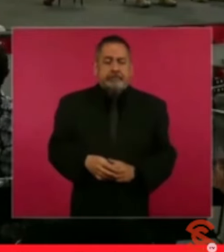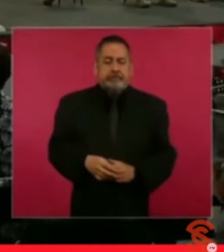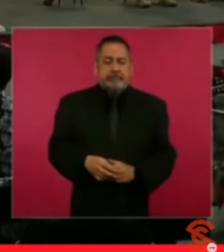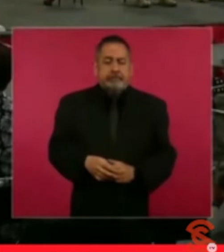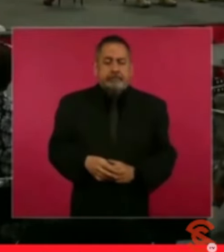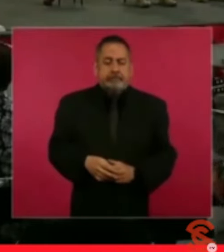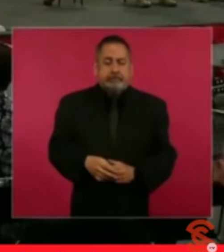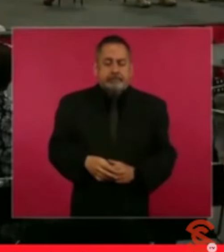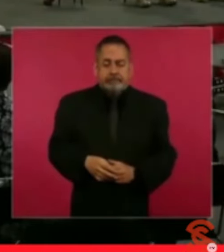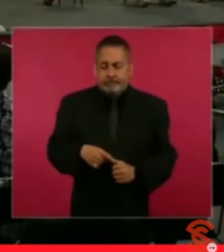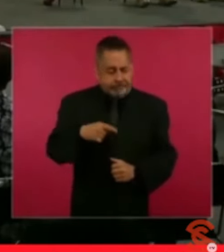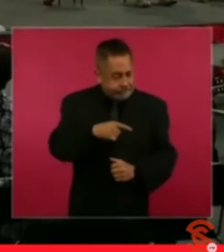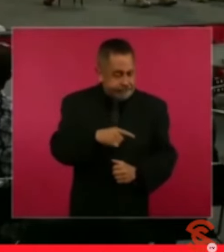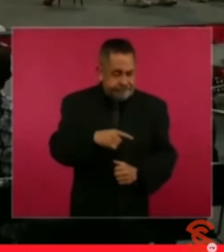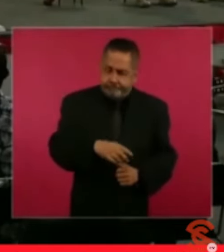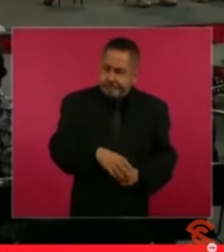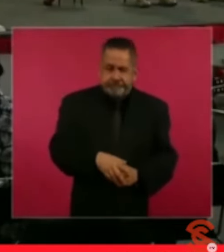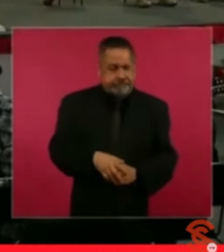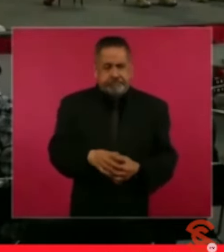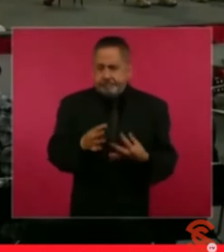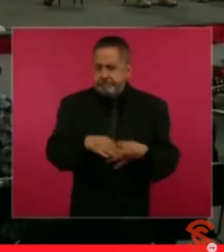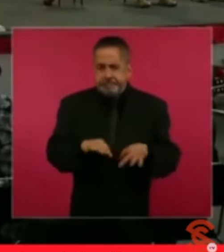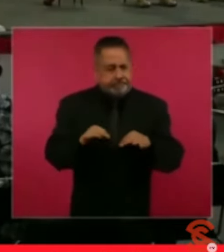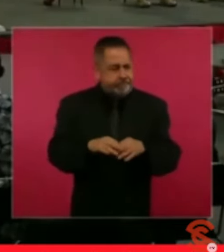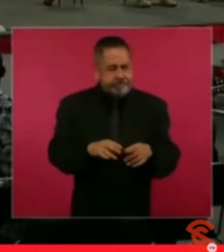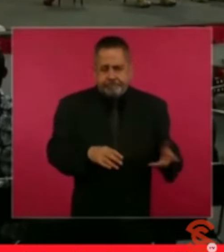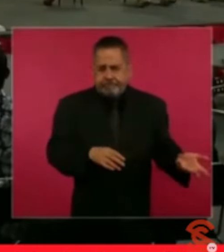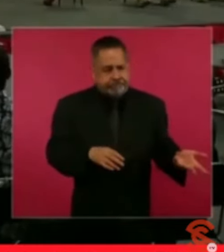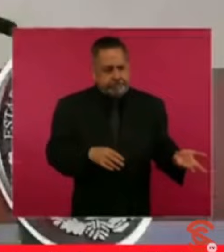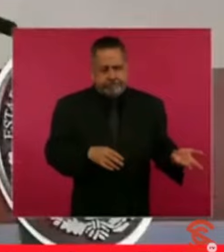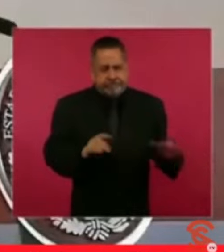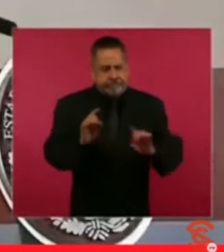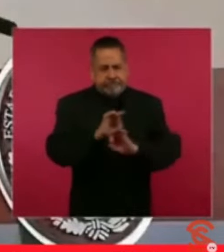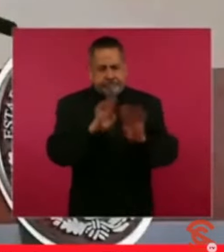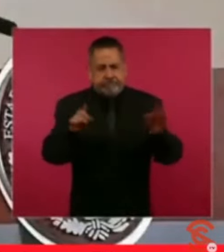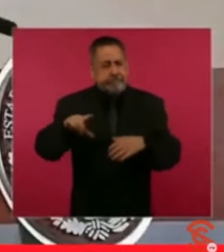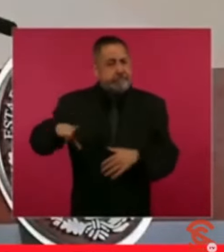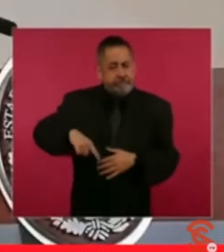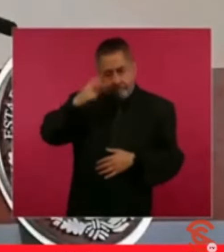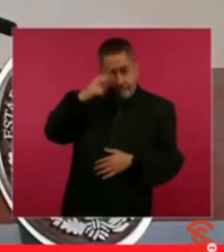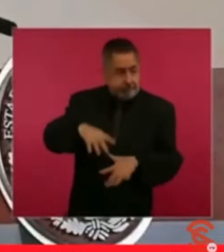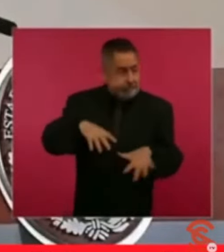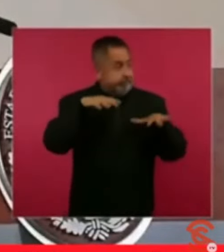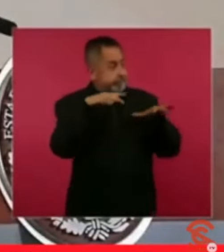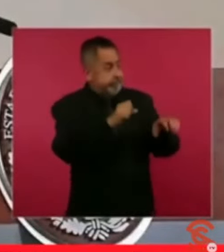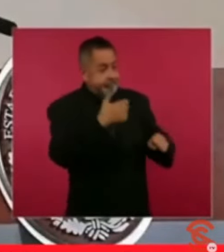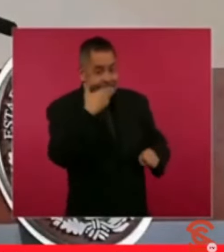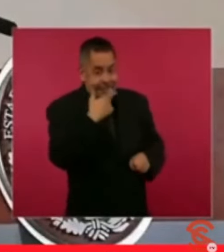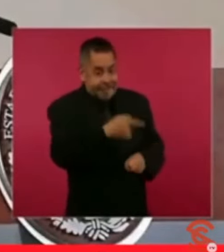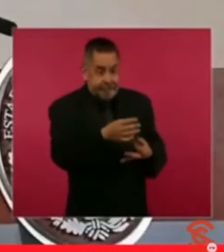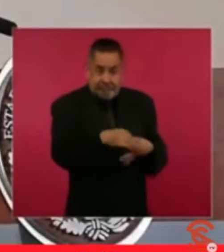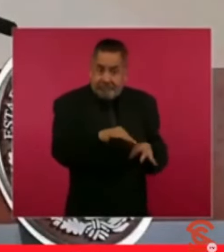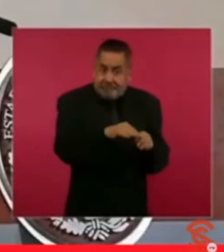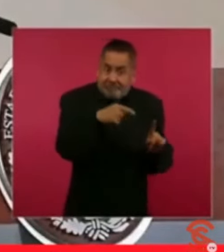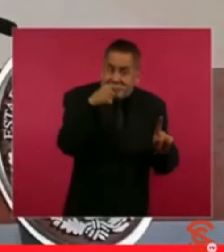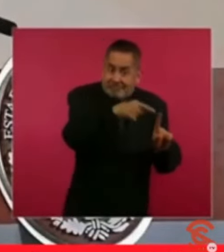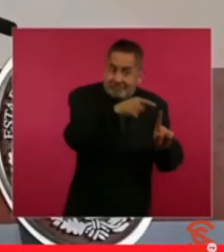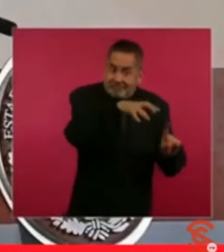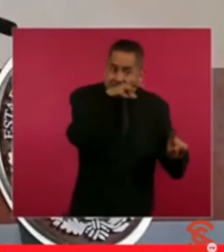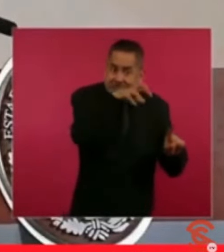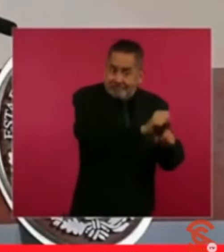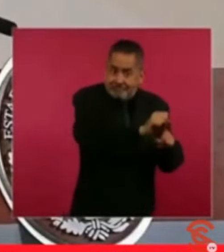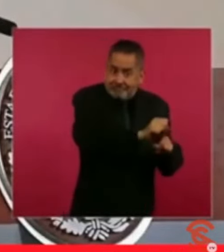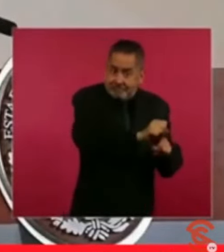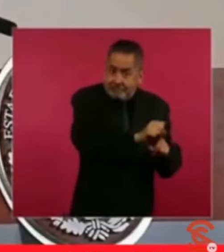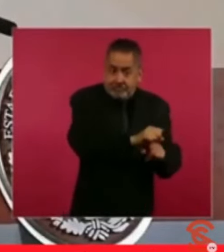es de los más importantes y delicados que enfrenta la justicia mexicana por la relevancia